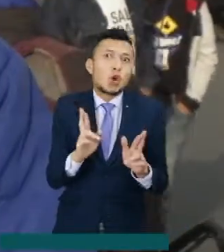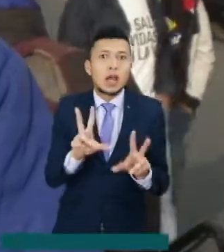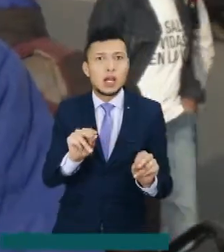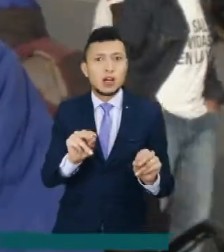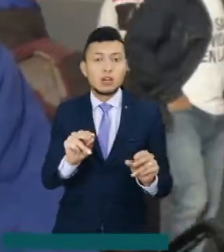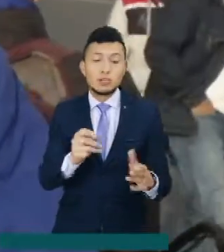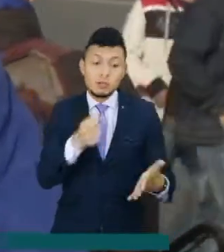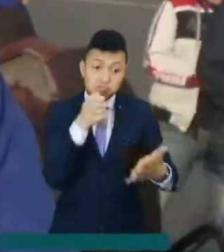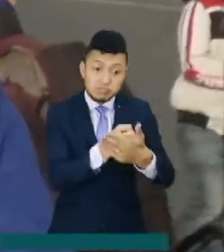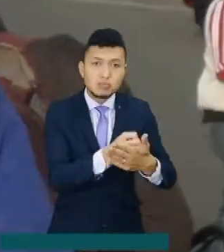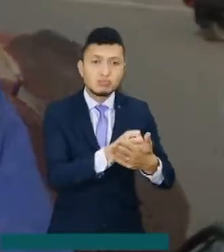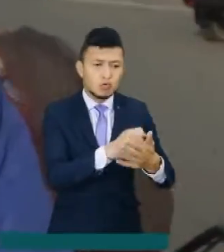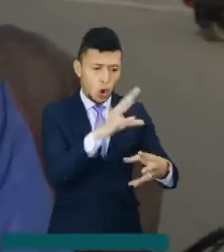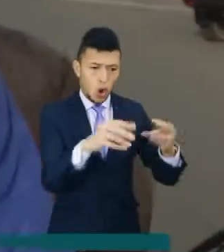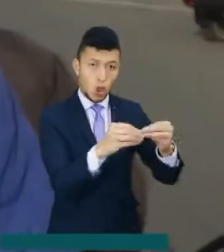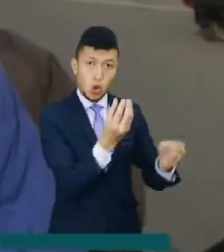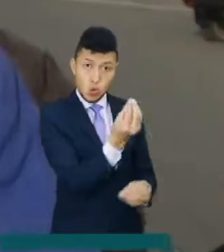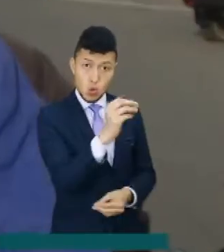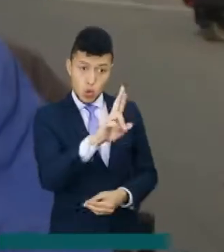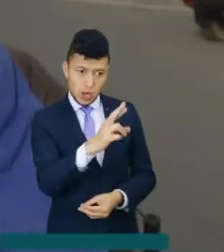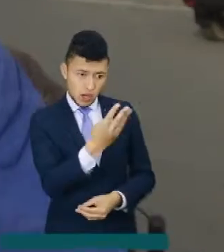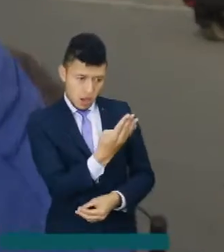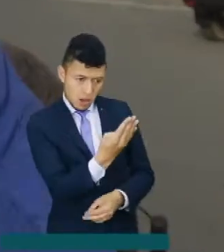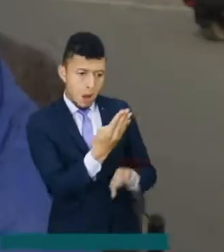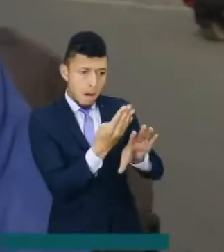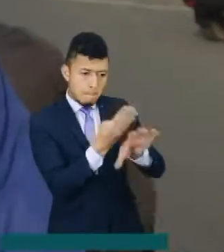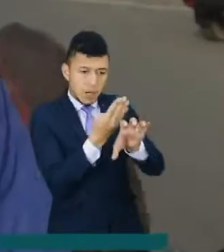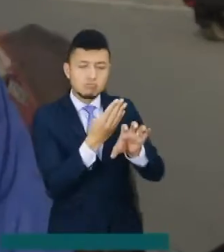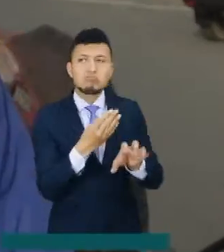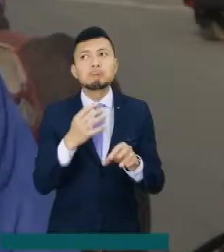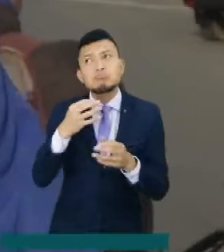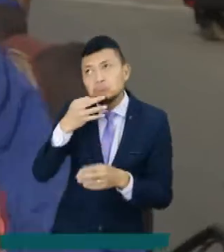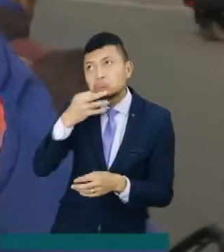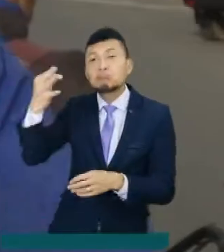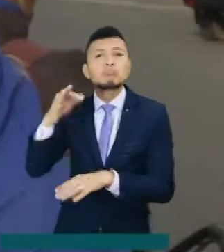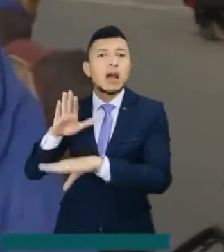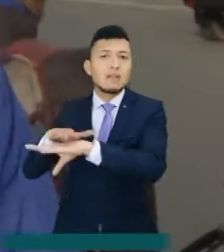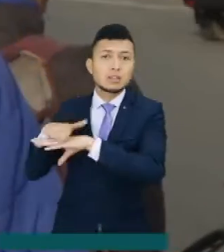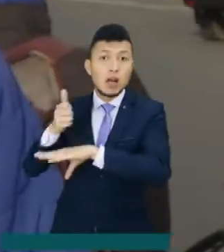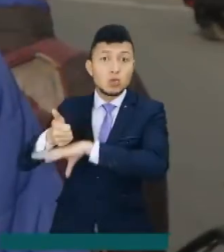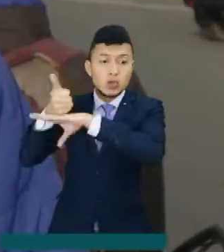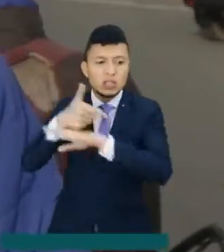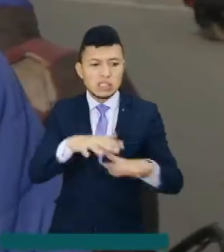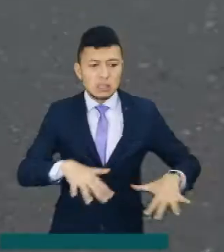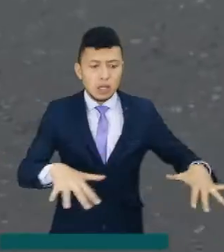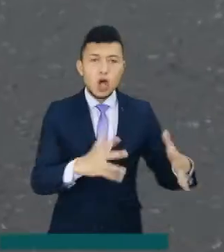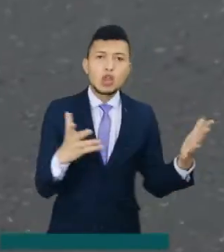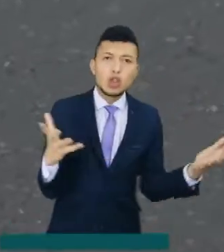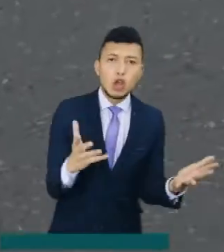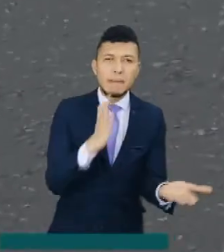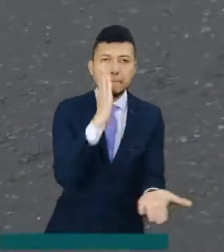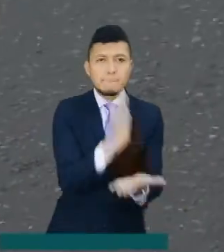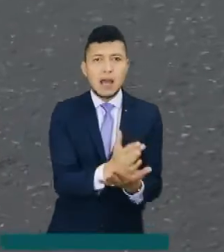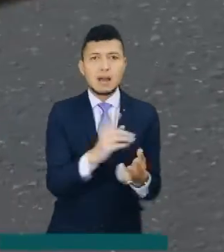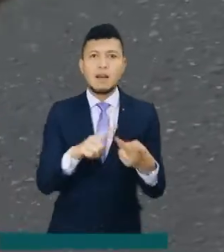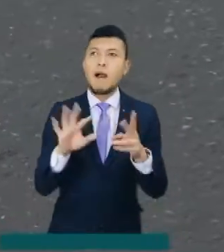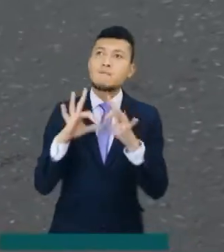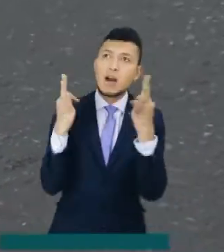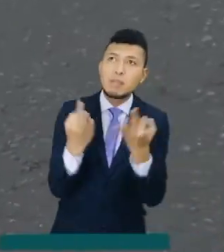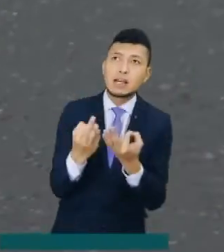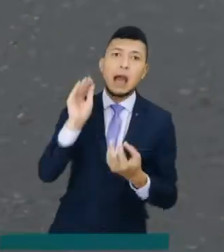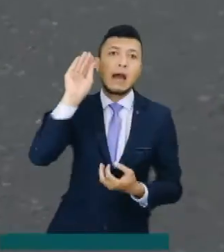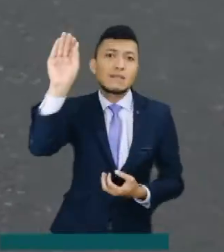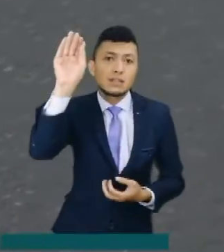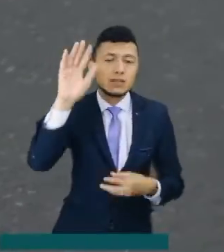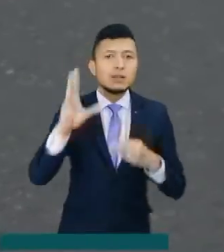cualquier ciudadano puede escanear este código QR, dar aviso inmediato a las autoridades con el lugar exacto donde ocurrió el siniestro, también a los